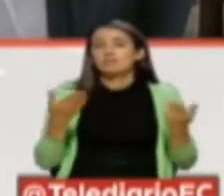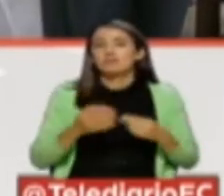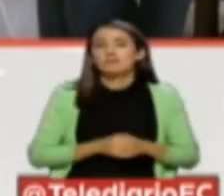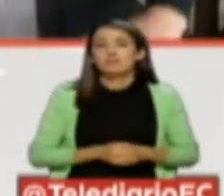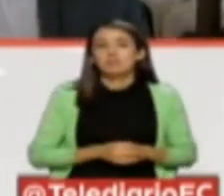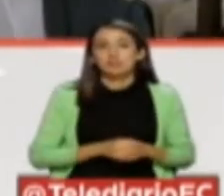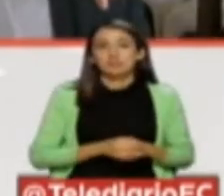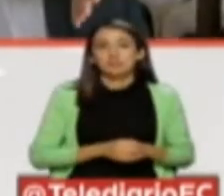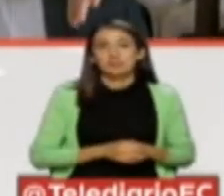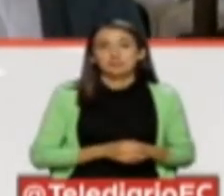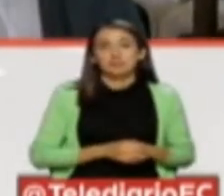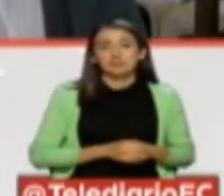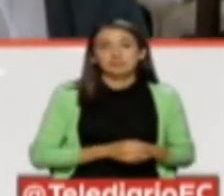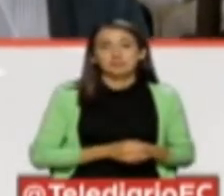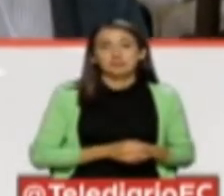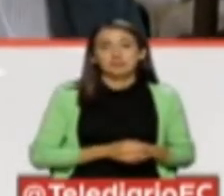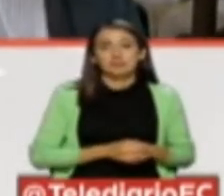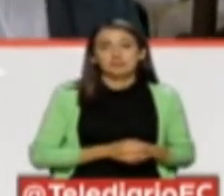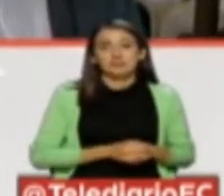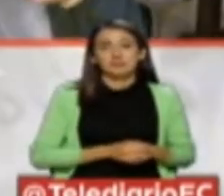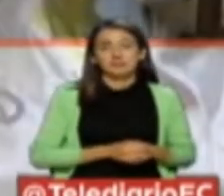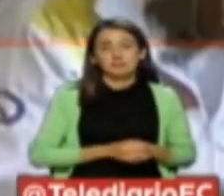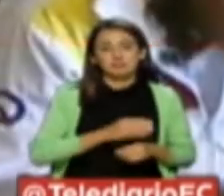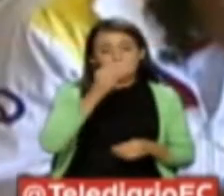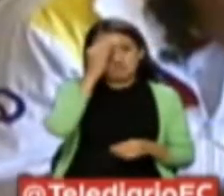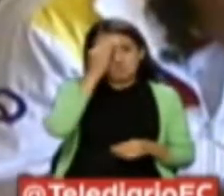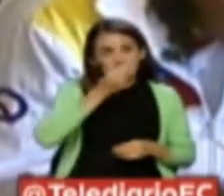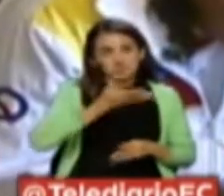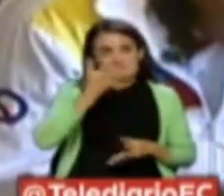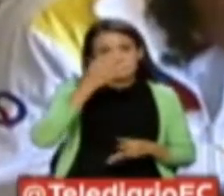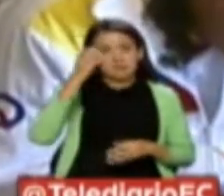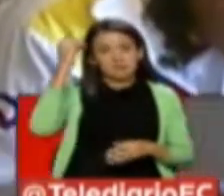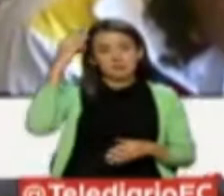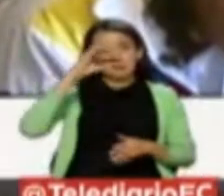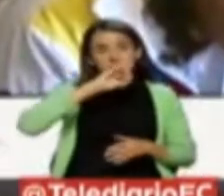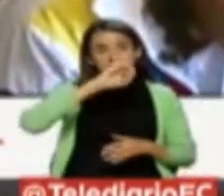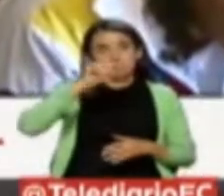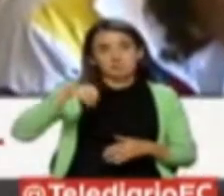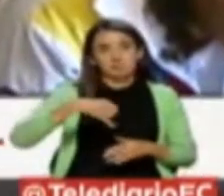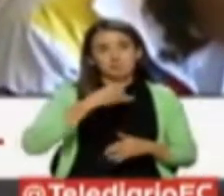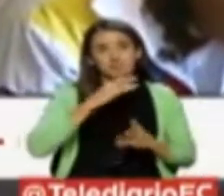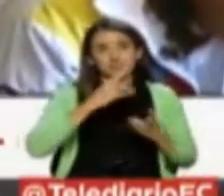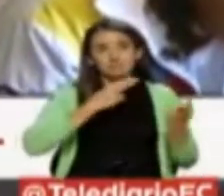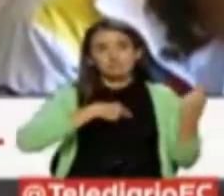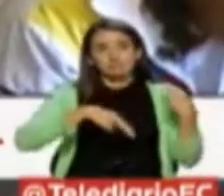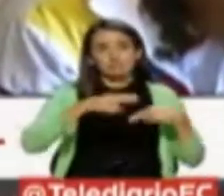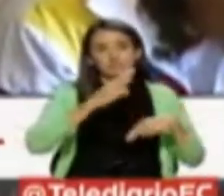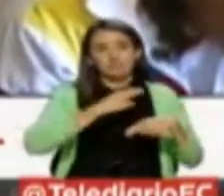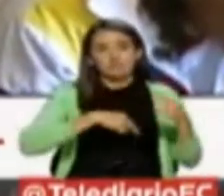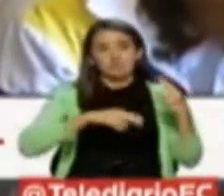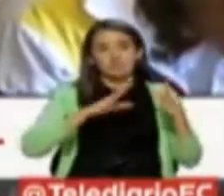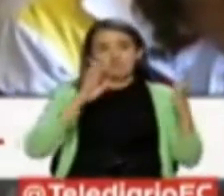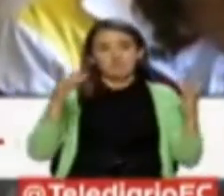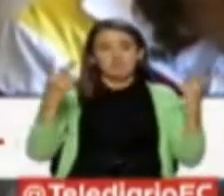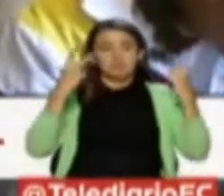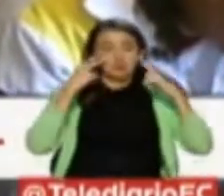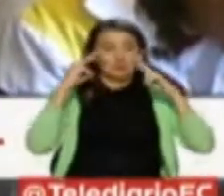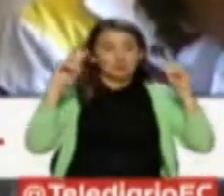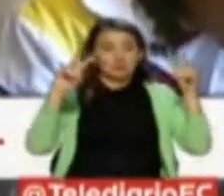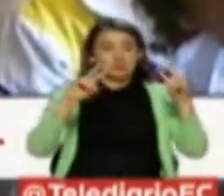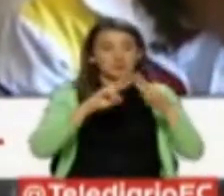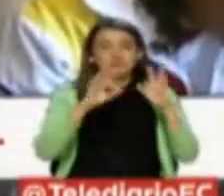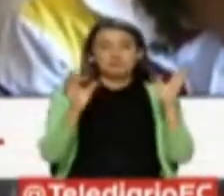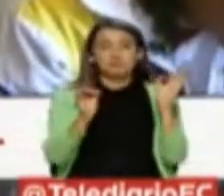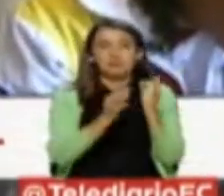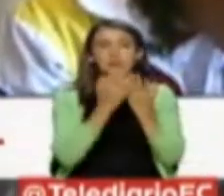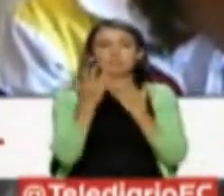Muy buenos días, ¿cómo están a todos? En esta mañana soleada de jueves, como saben ya, jueves de emprendedores, vamos a conocer a uno de ellos que se dedica a